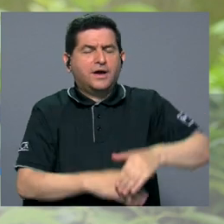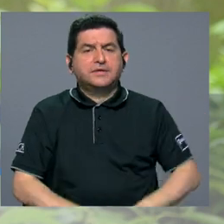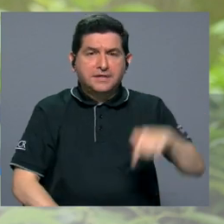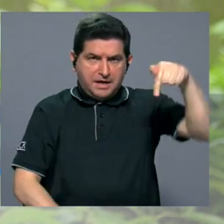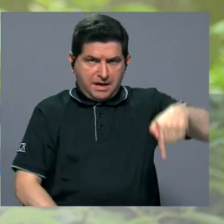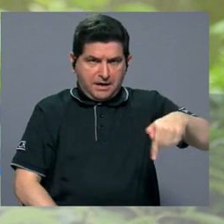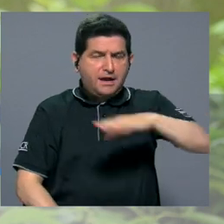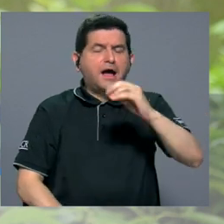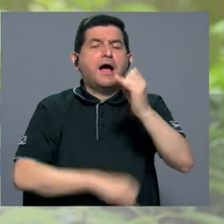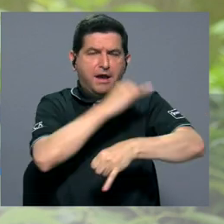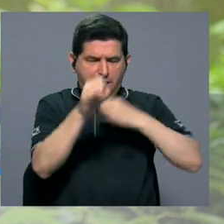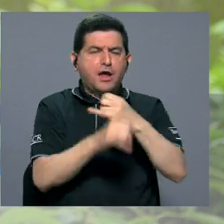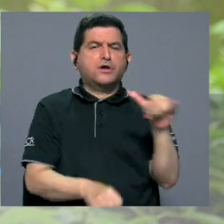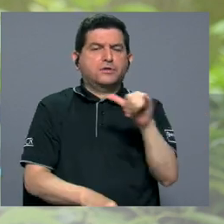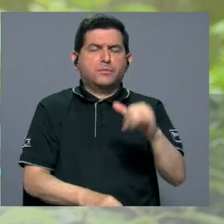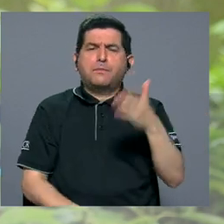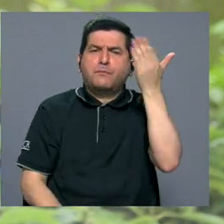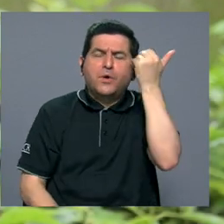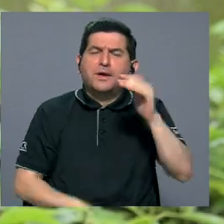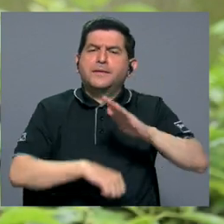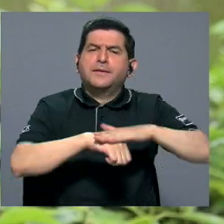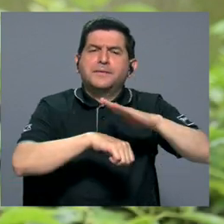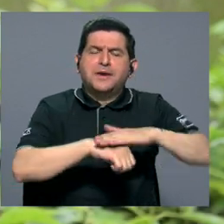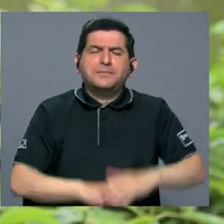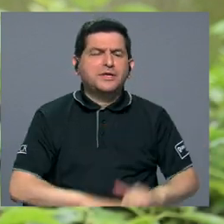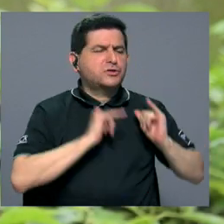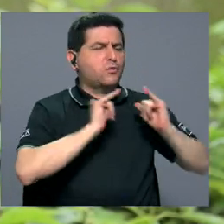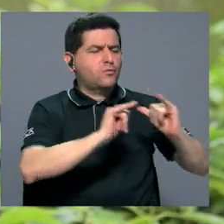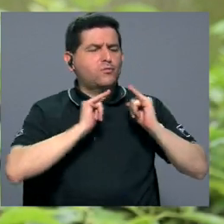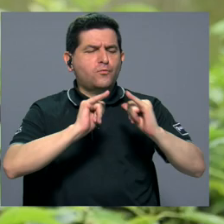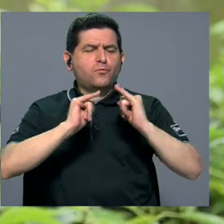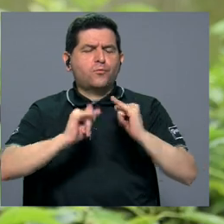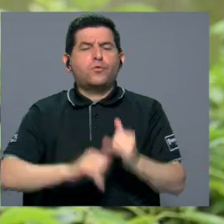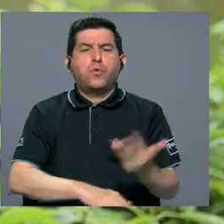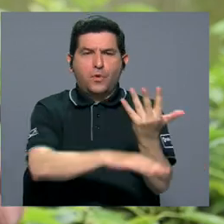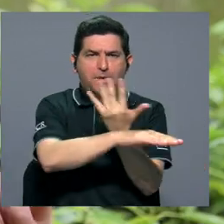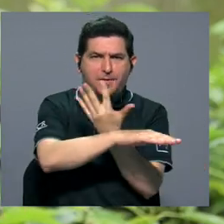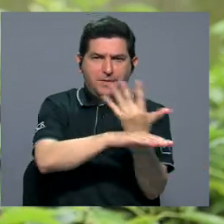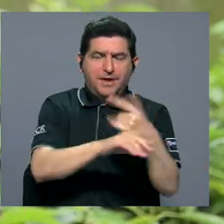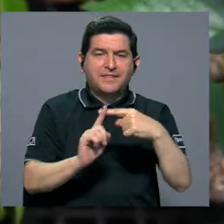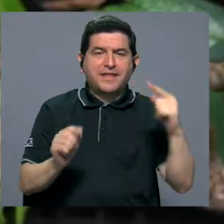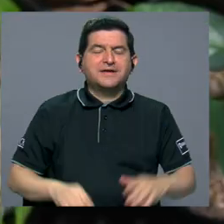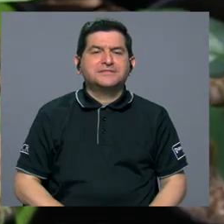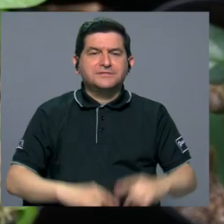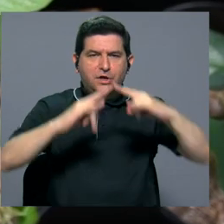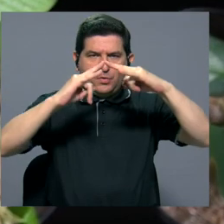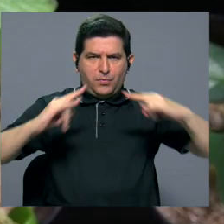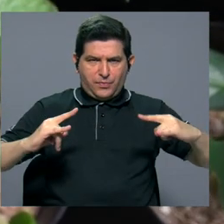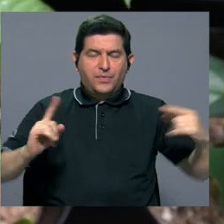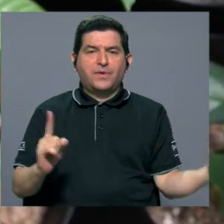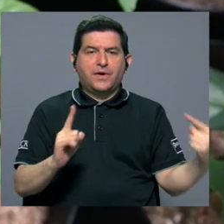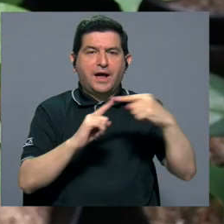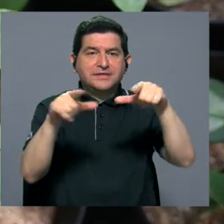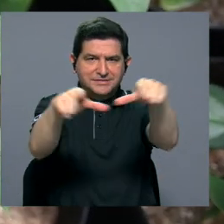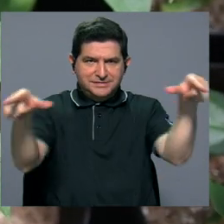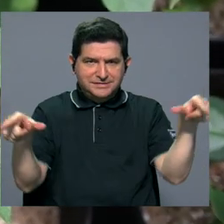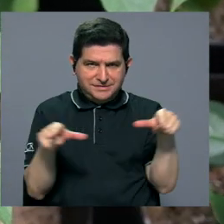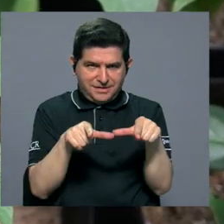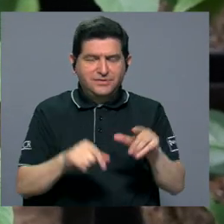nivel local e internacional, porque permite homogeneizar las plantaciones desde vivero y hasta